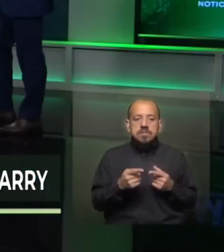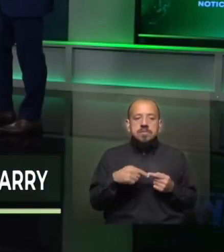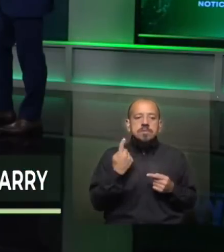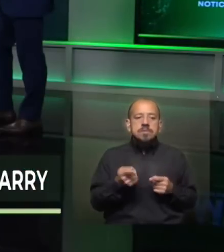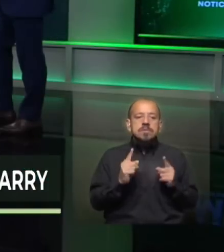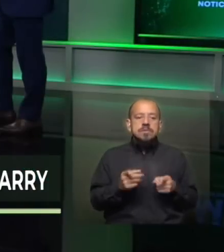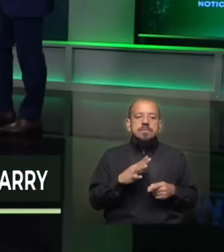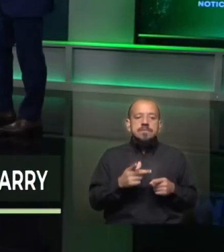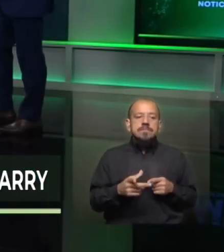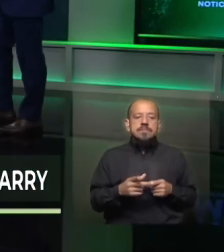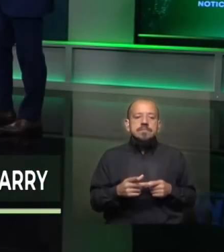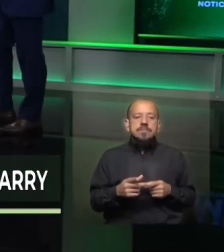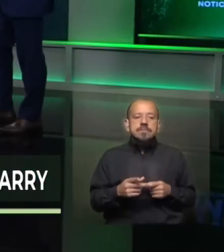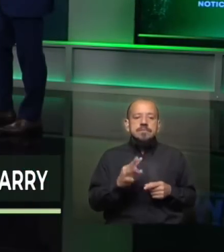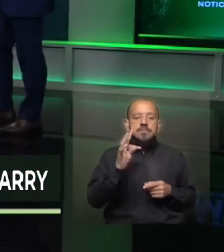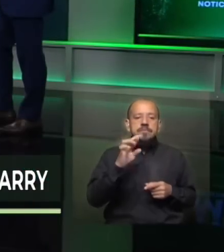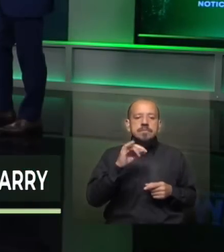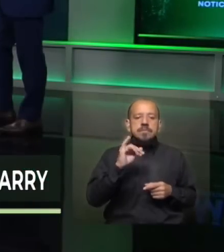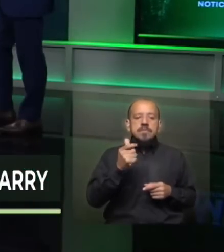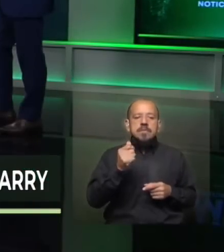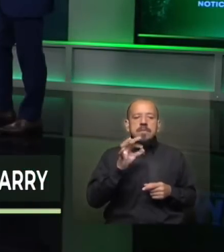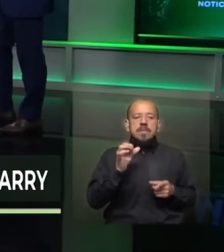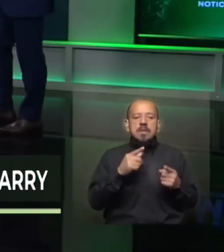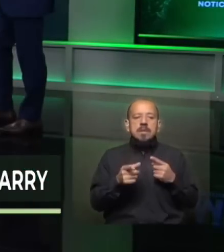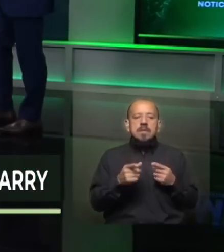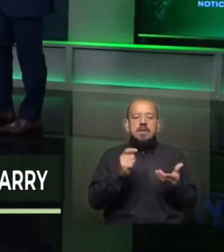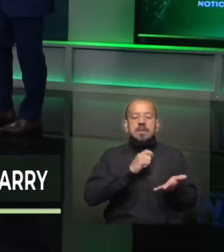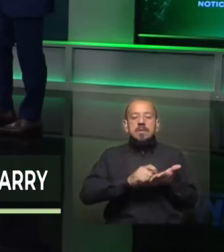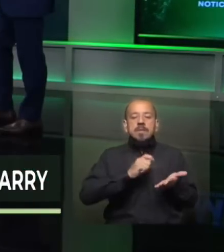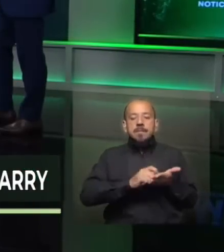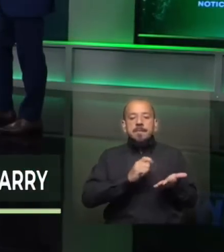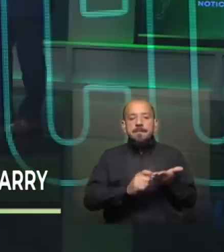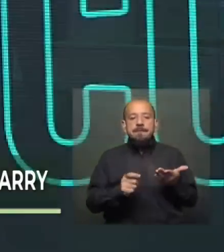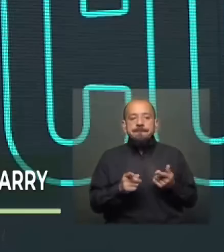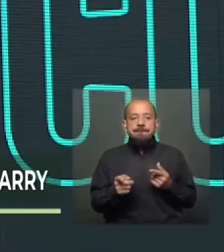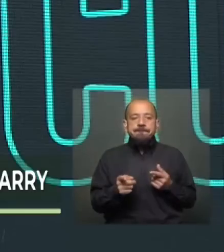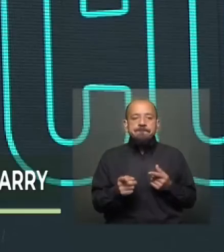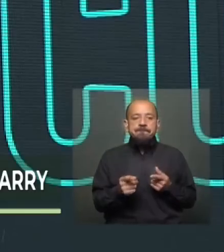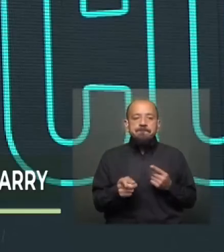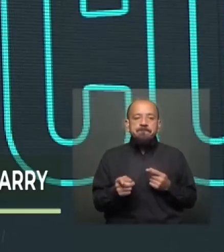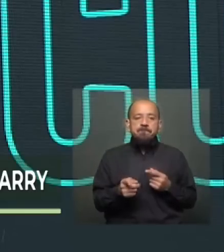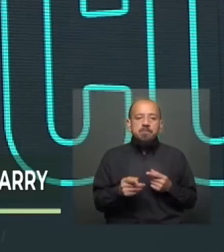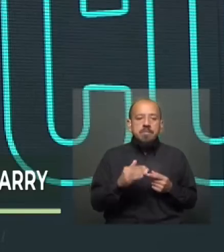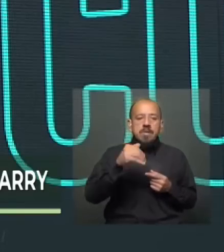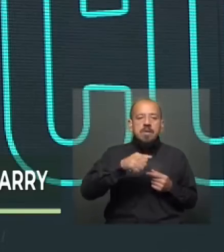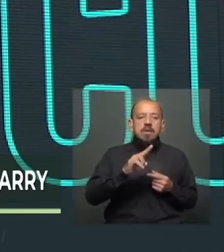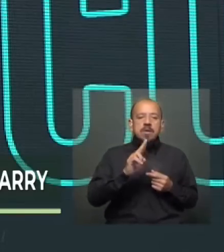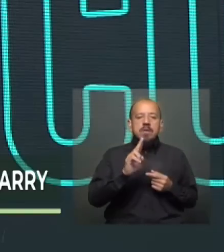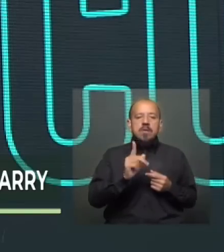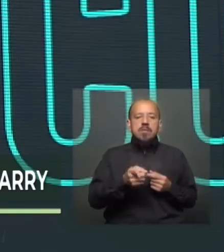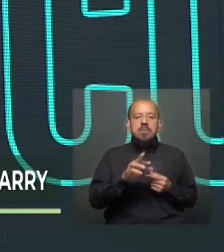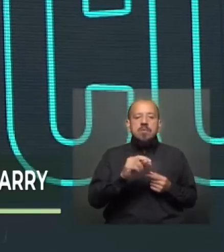otro lado también Acá hay un doble asunto con Fernanda trías que es la escritora que escribió mudra Rosa esta novela